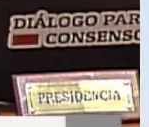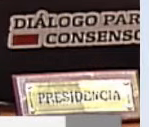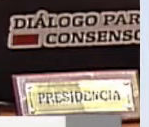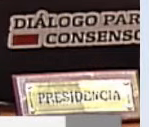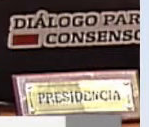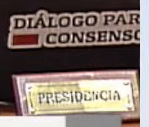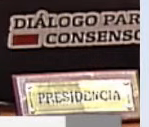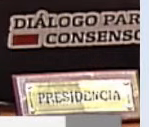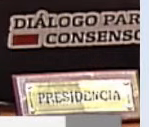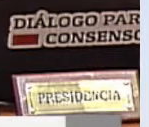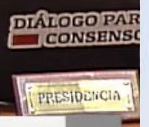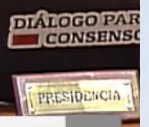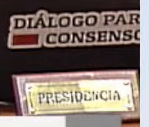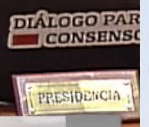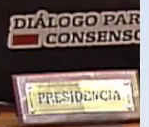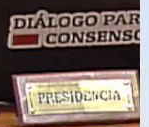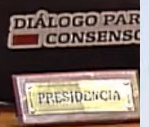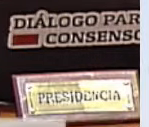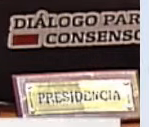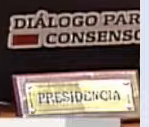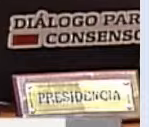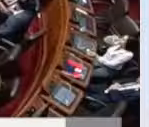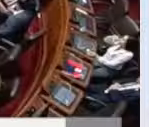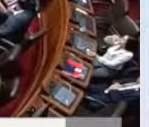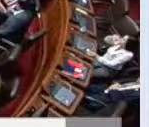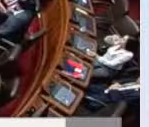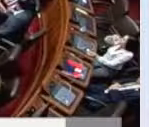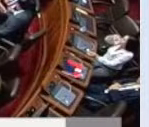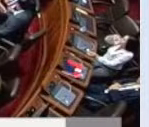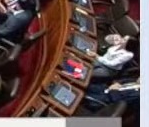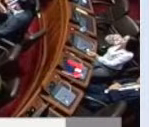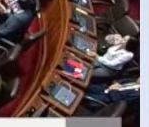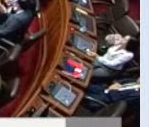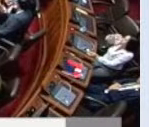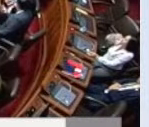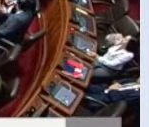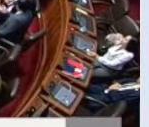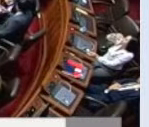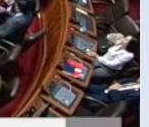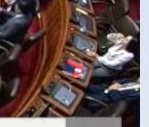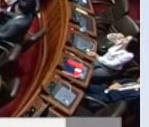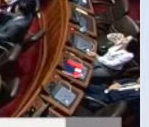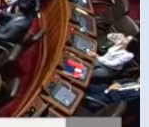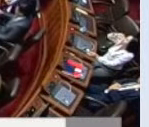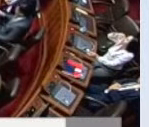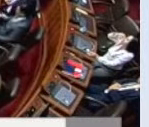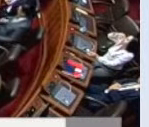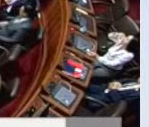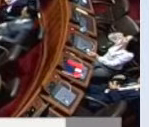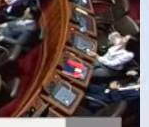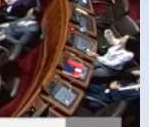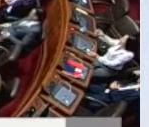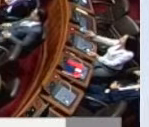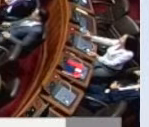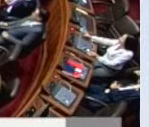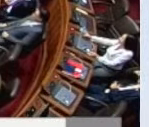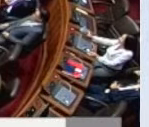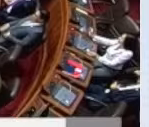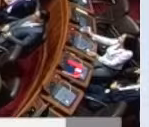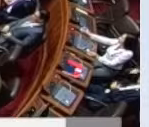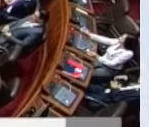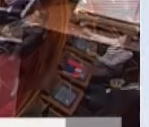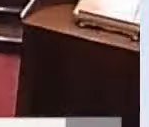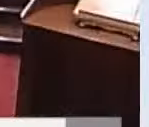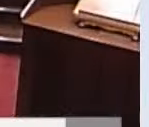República. Señor relator, de lectura de la moción. Moción 10.850 de los congresistas Palacio Guamán, Agüero